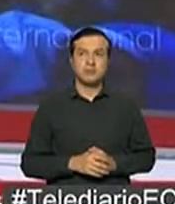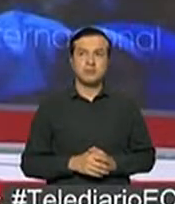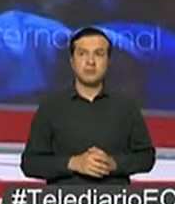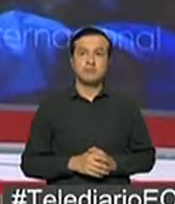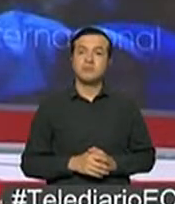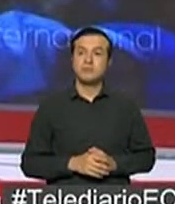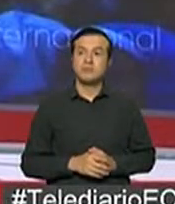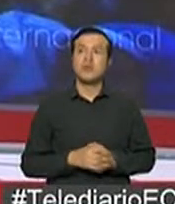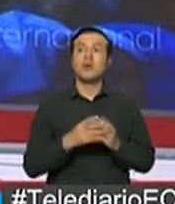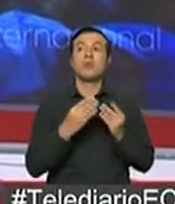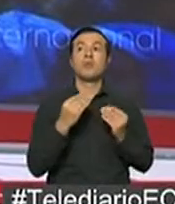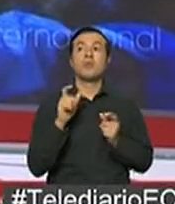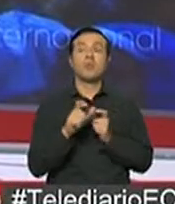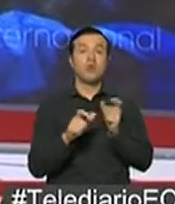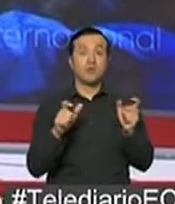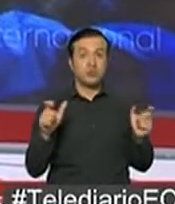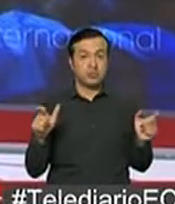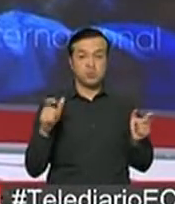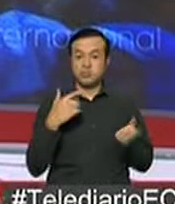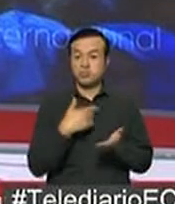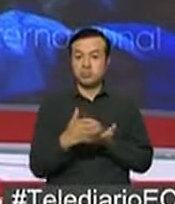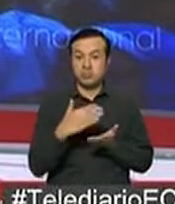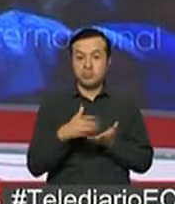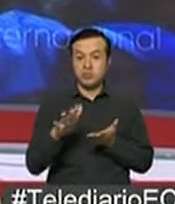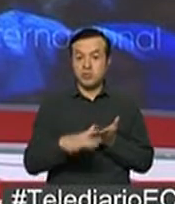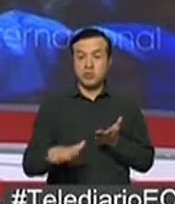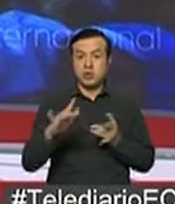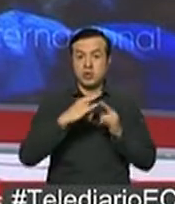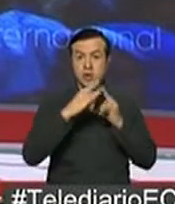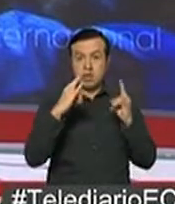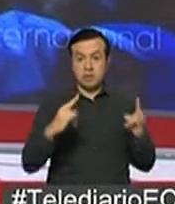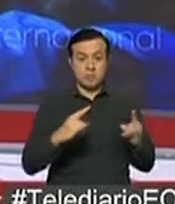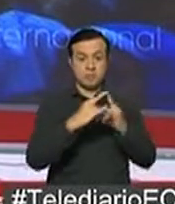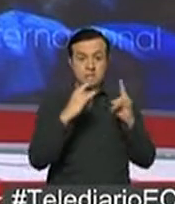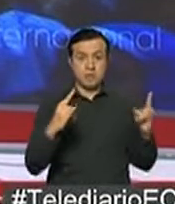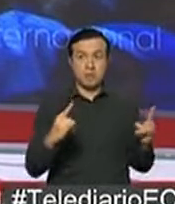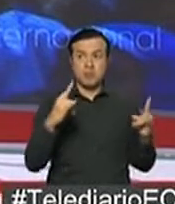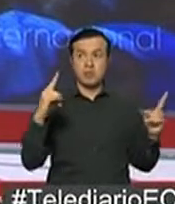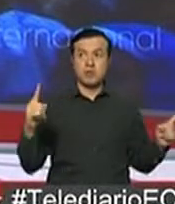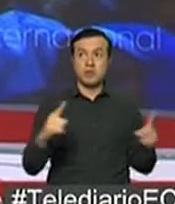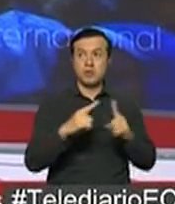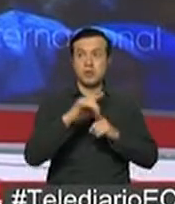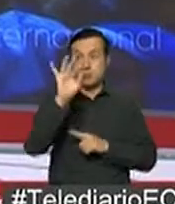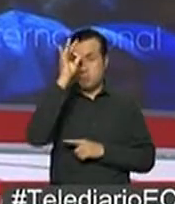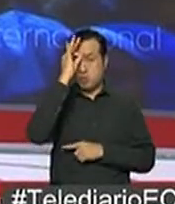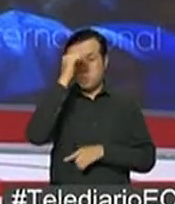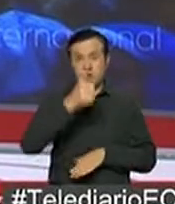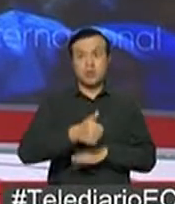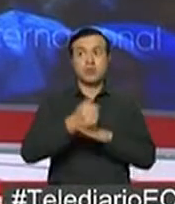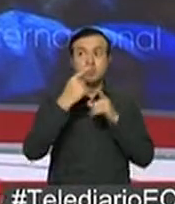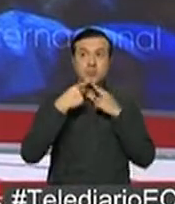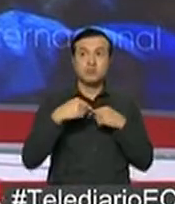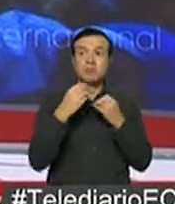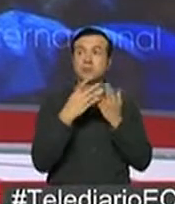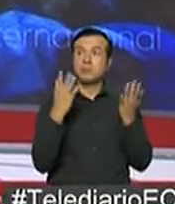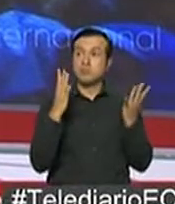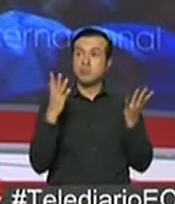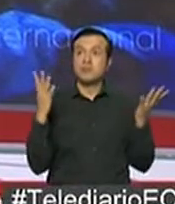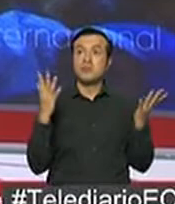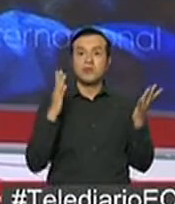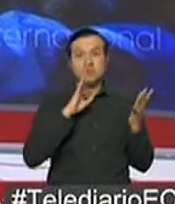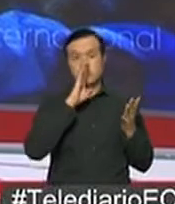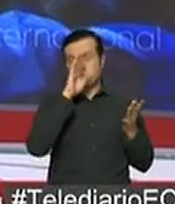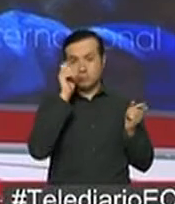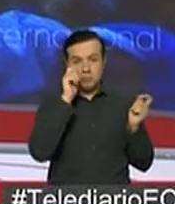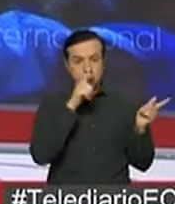y cientos de migrantes fueron desalojados de un campamento improvisado en parís las autoridades aseguran que estarán en constante